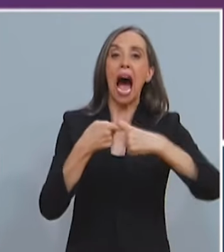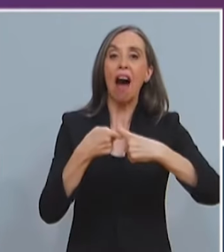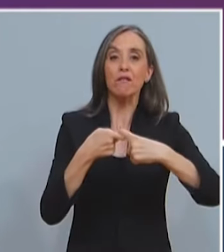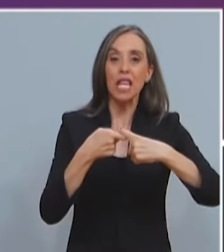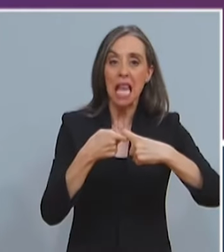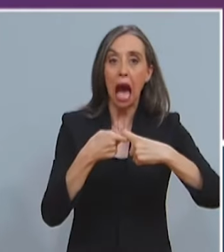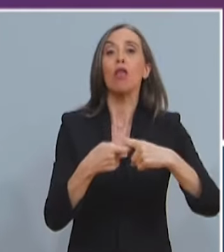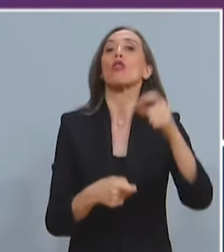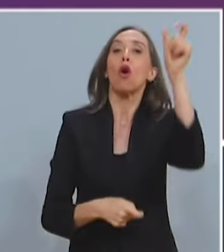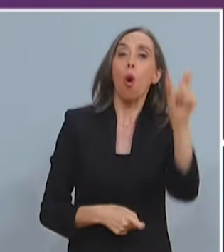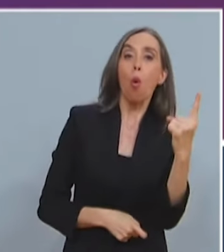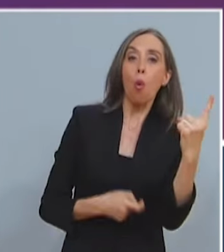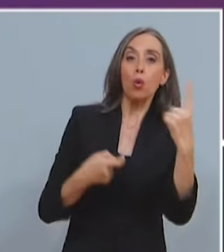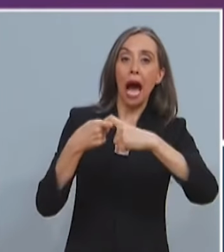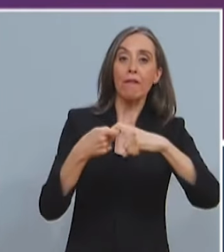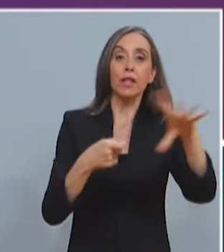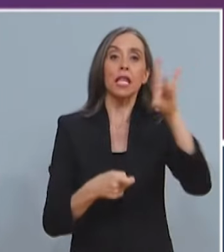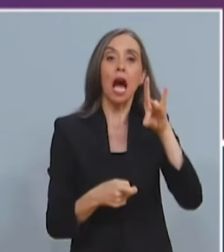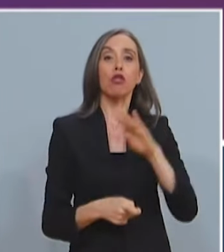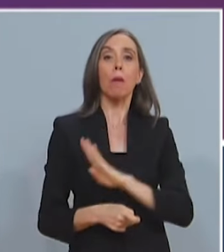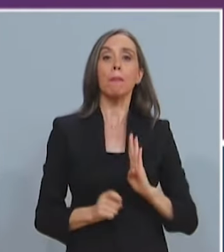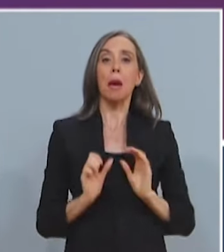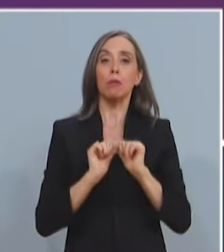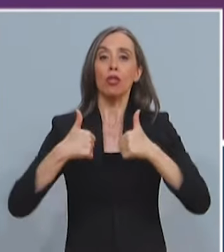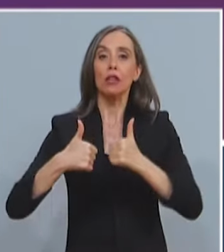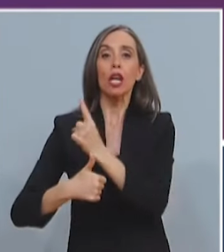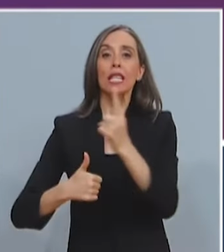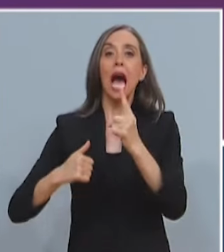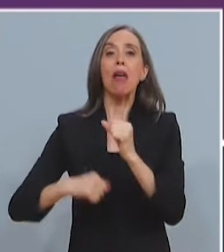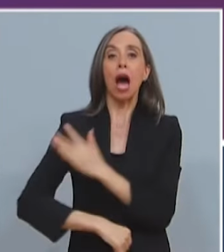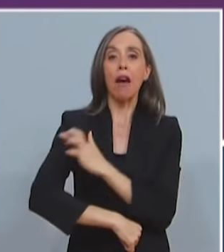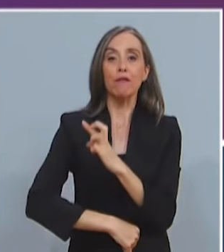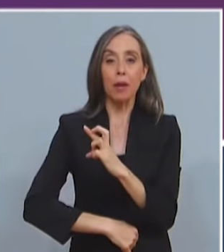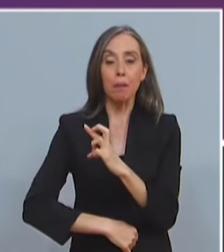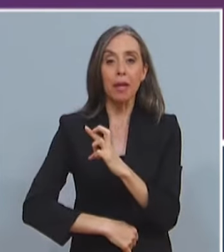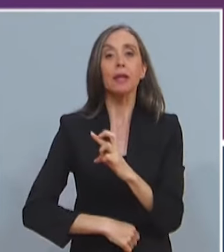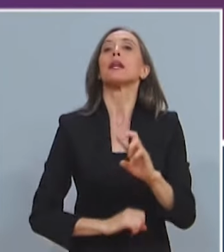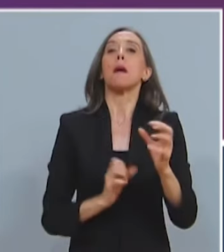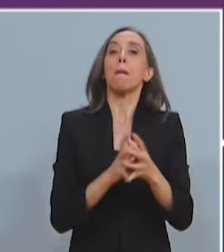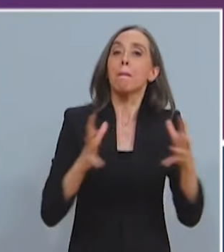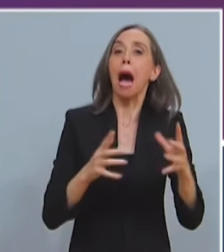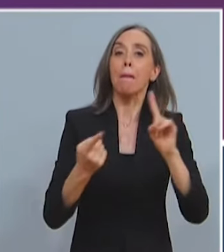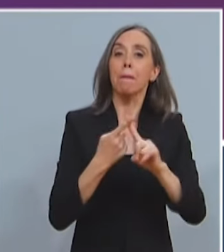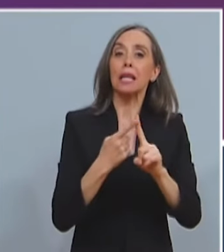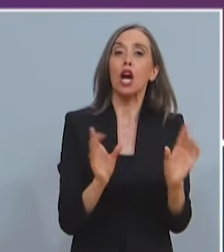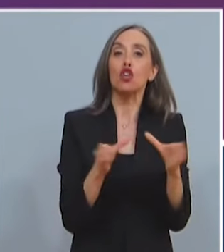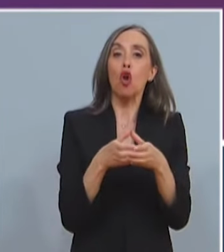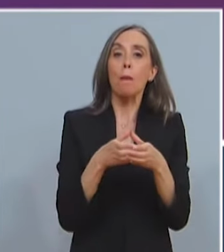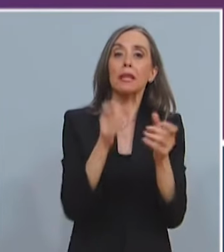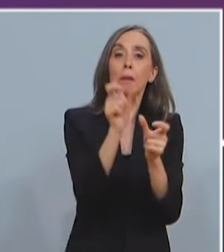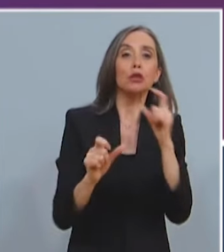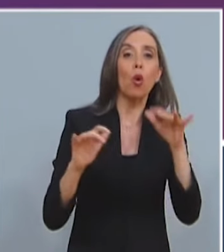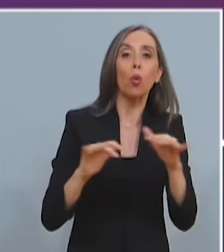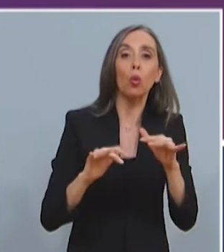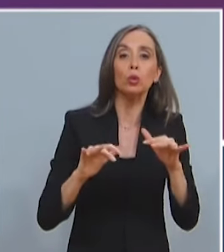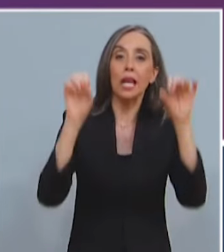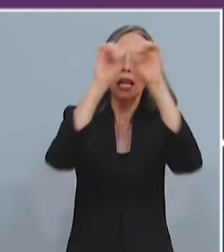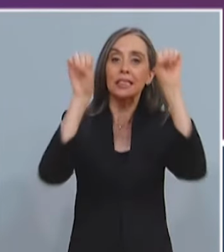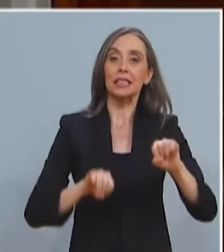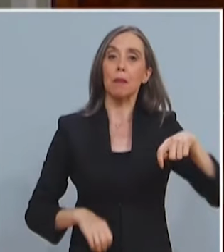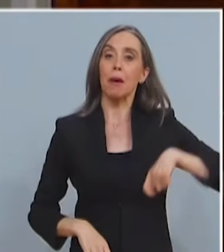la participación de un afiliado en el directorio de cada una de las administradoras a través de una mayor participación del comité de usuarios del sistema